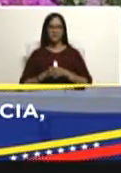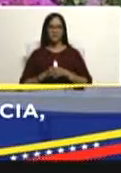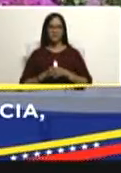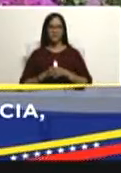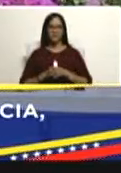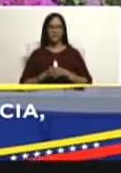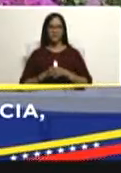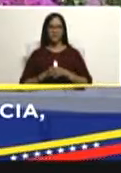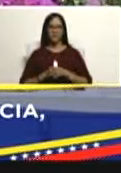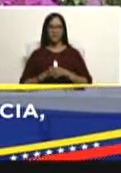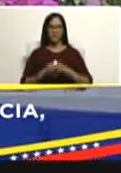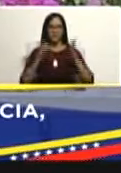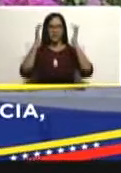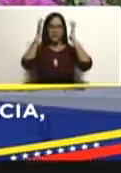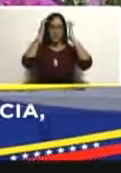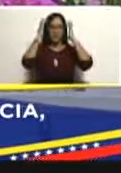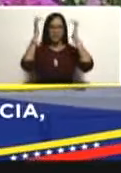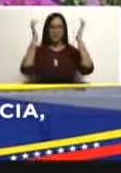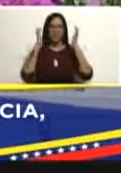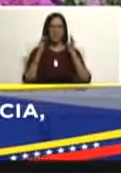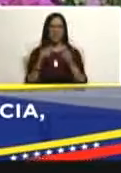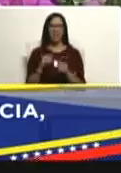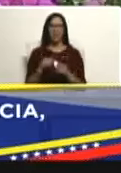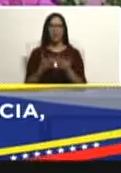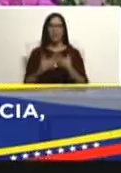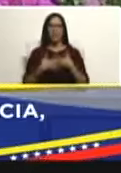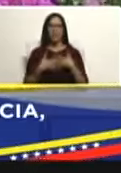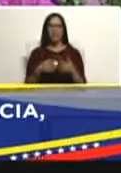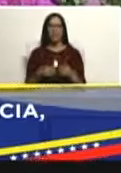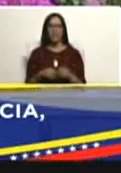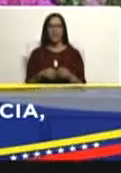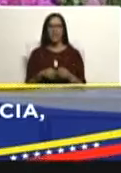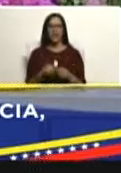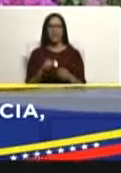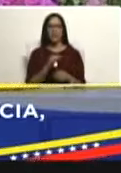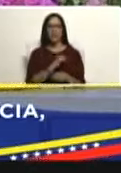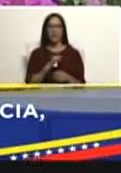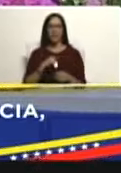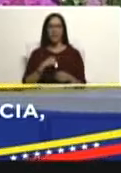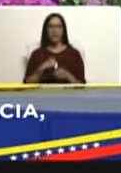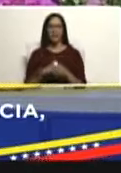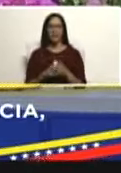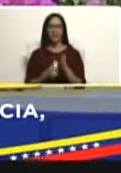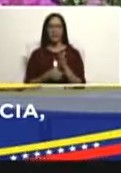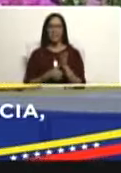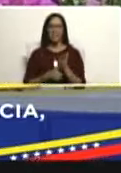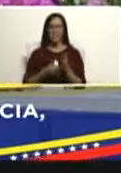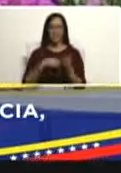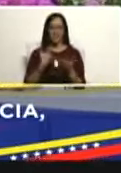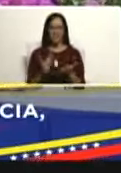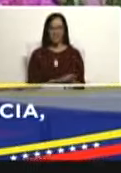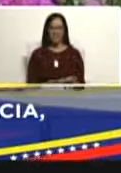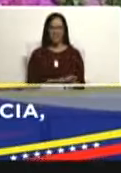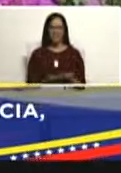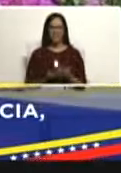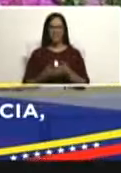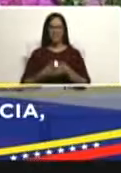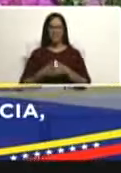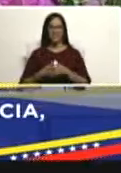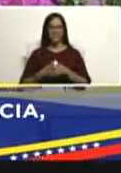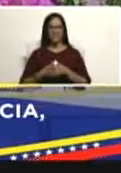Cráneos, compañía anónima, de Guillermo González. La cédula tuya se estrelló contra el piso, Ernesto.